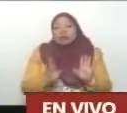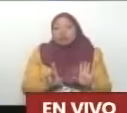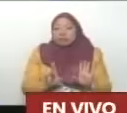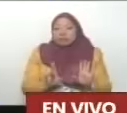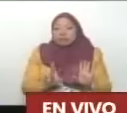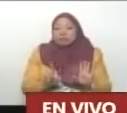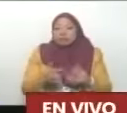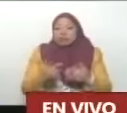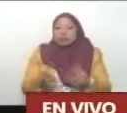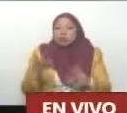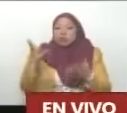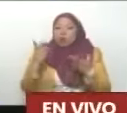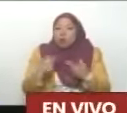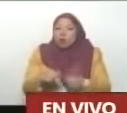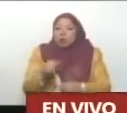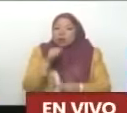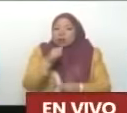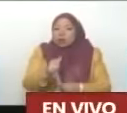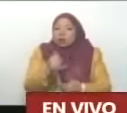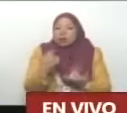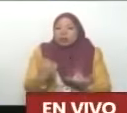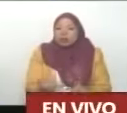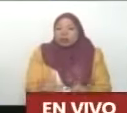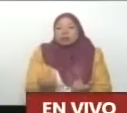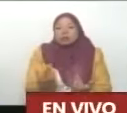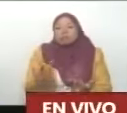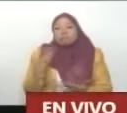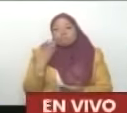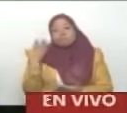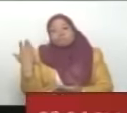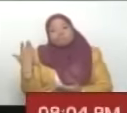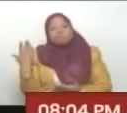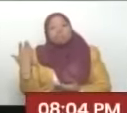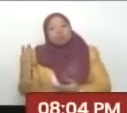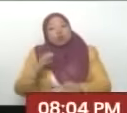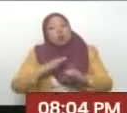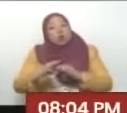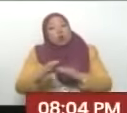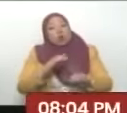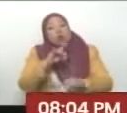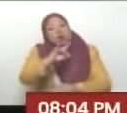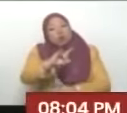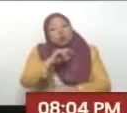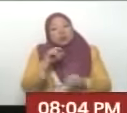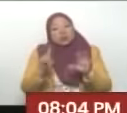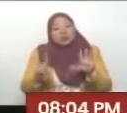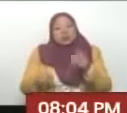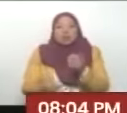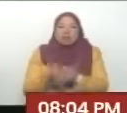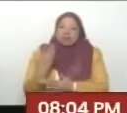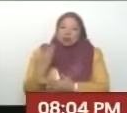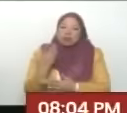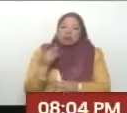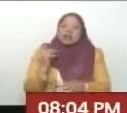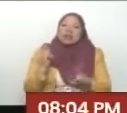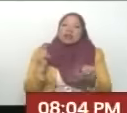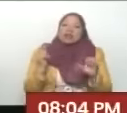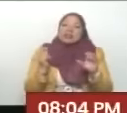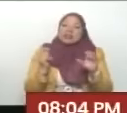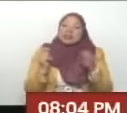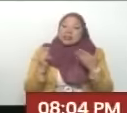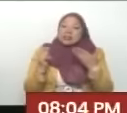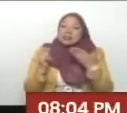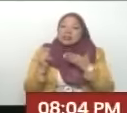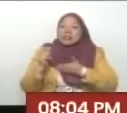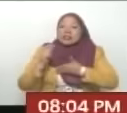digital abierta. ¿Cuándo salió eso? Bueno, lo ha emitido en un comunicado este mismo lunes 6 de mayo. Hoy mismo. Telesur. Y voy a